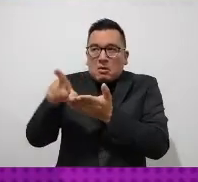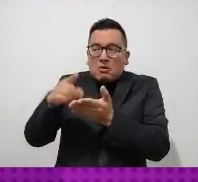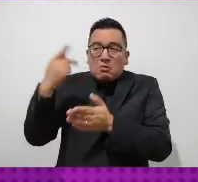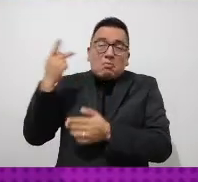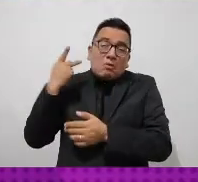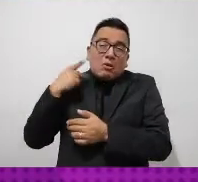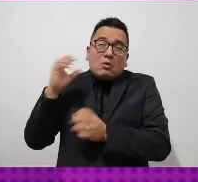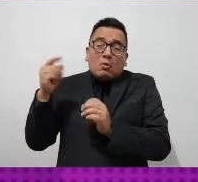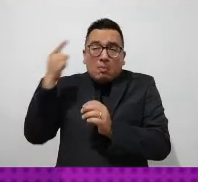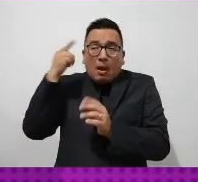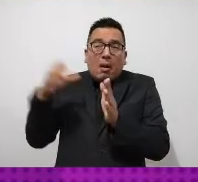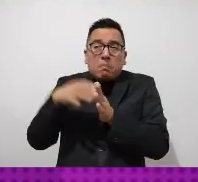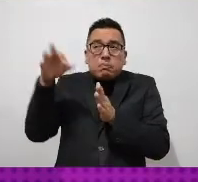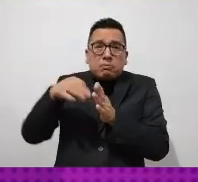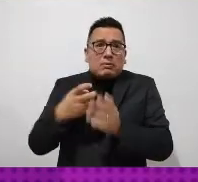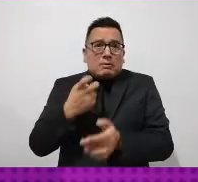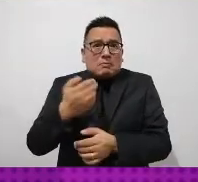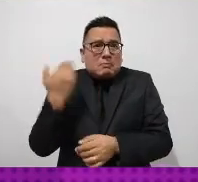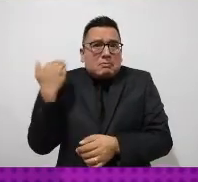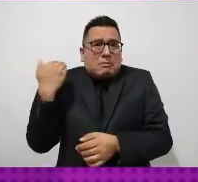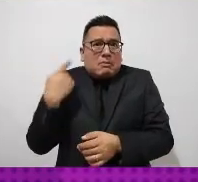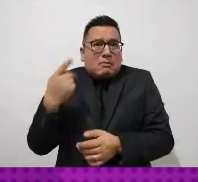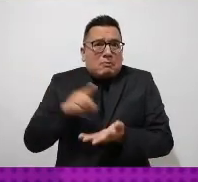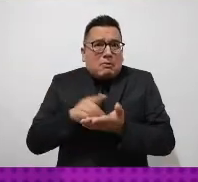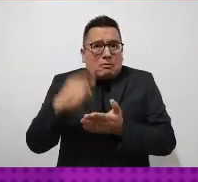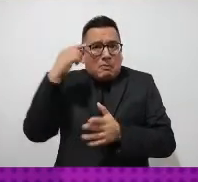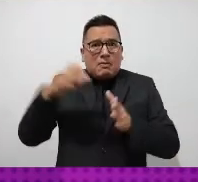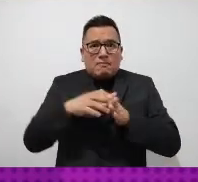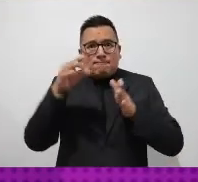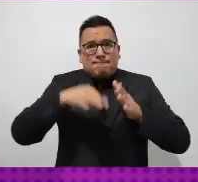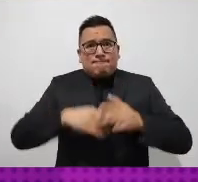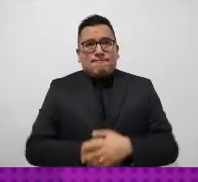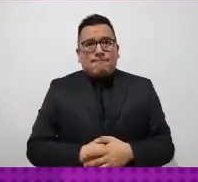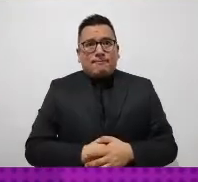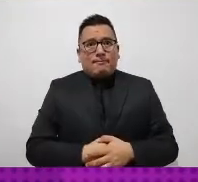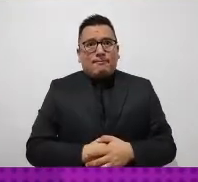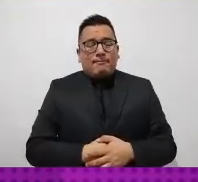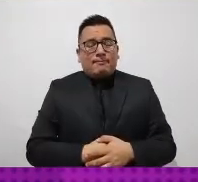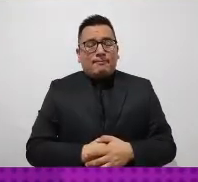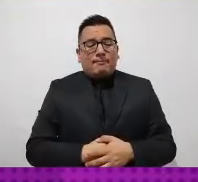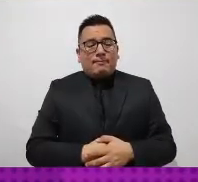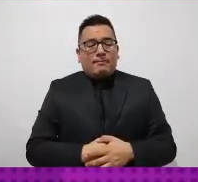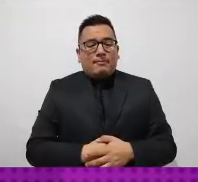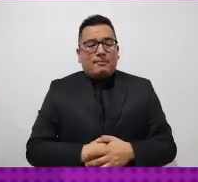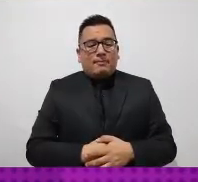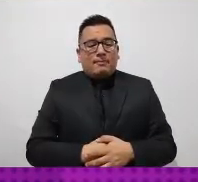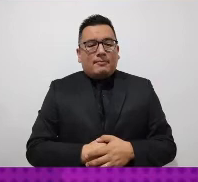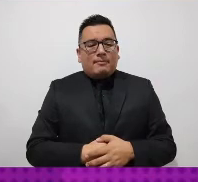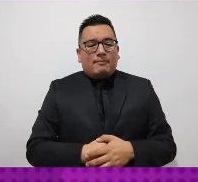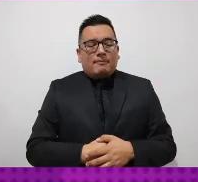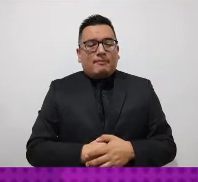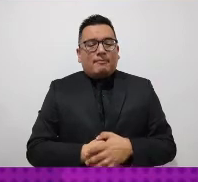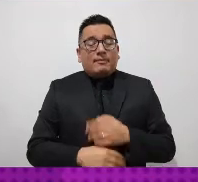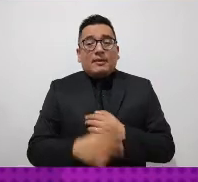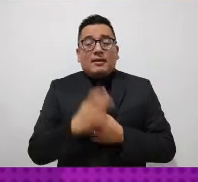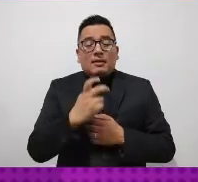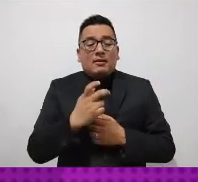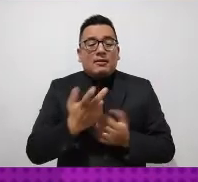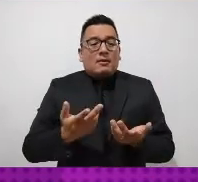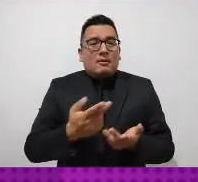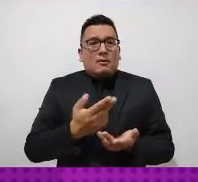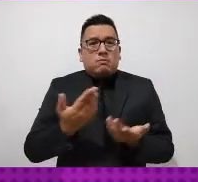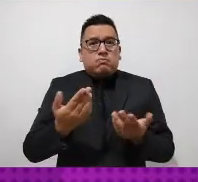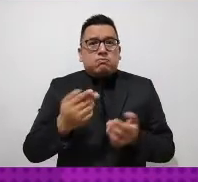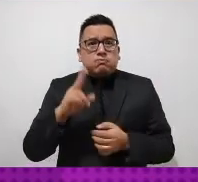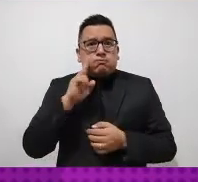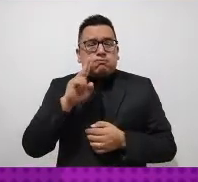político-electorales, simplemente apenas se conquistó el derecho al voto. Entonces, la desventaja y desproporción en la